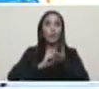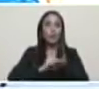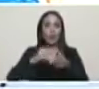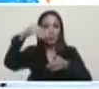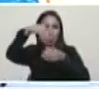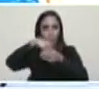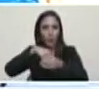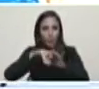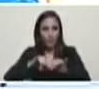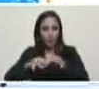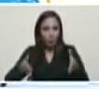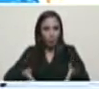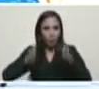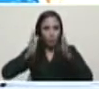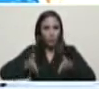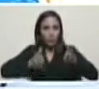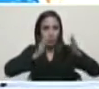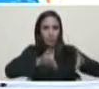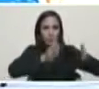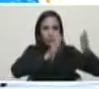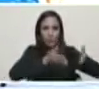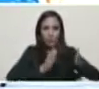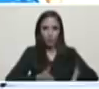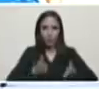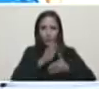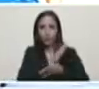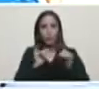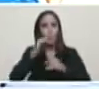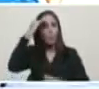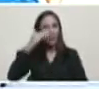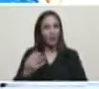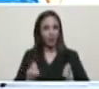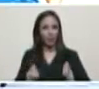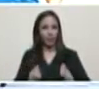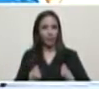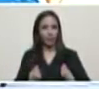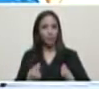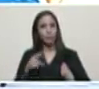de otra ciudad me están proponiendo